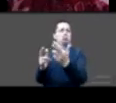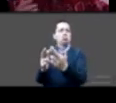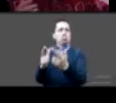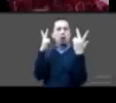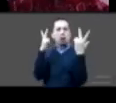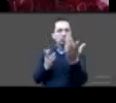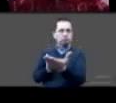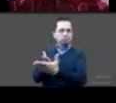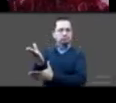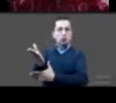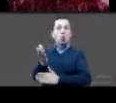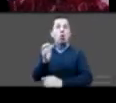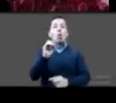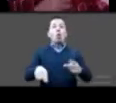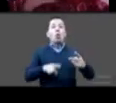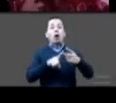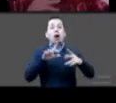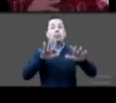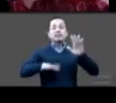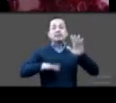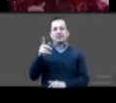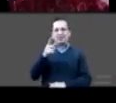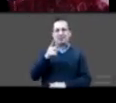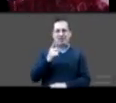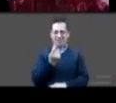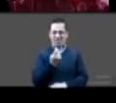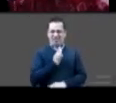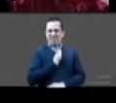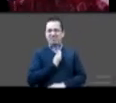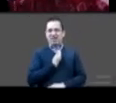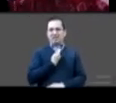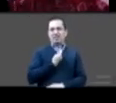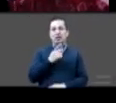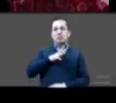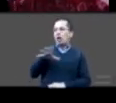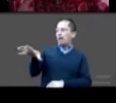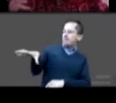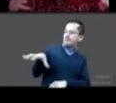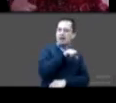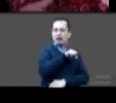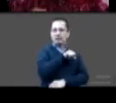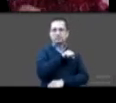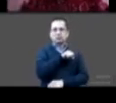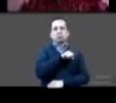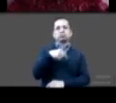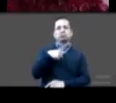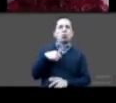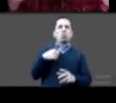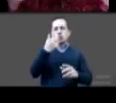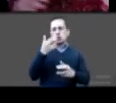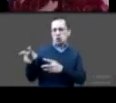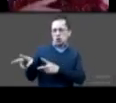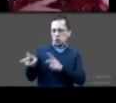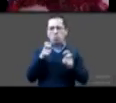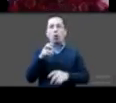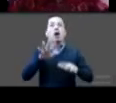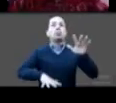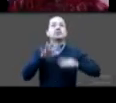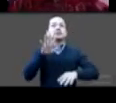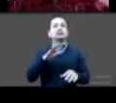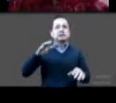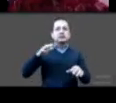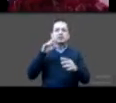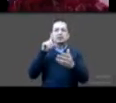¿no? Que con subastas que realizan en internet, se meten, hay una intrusión en los